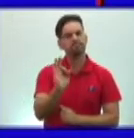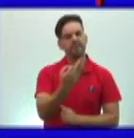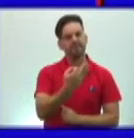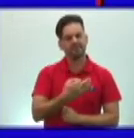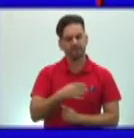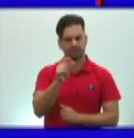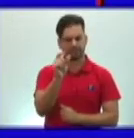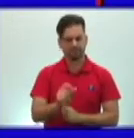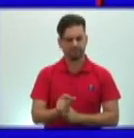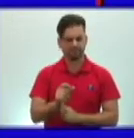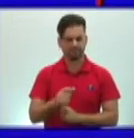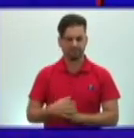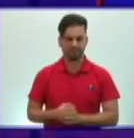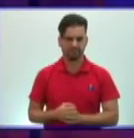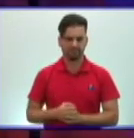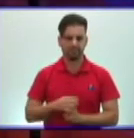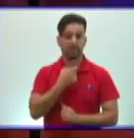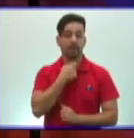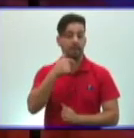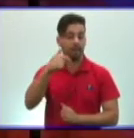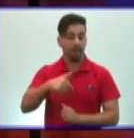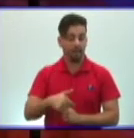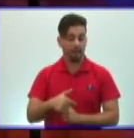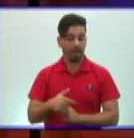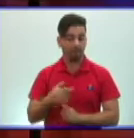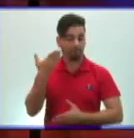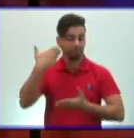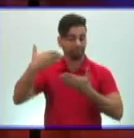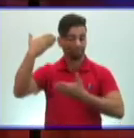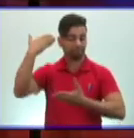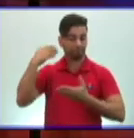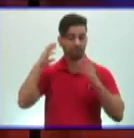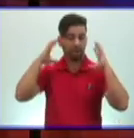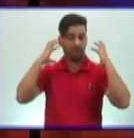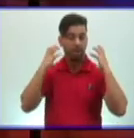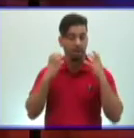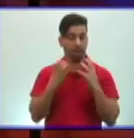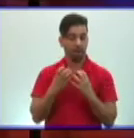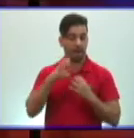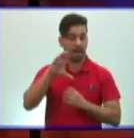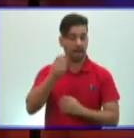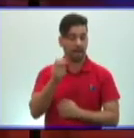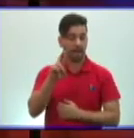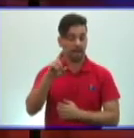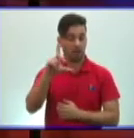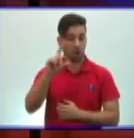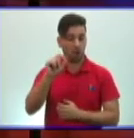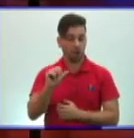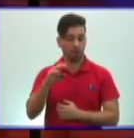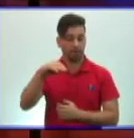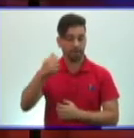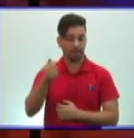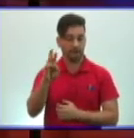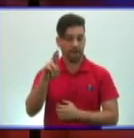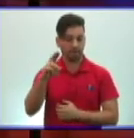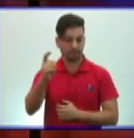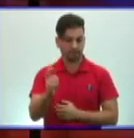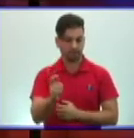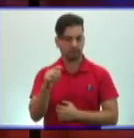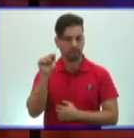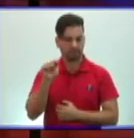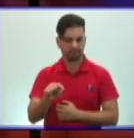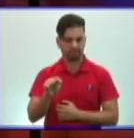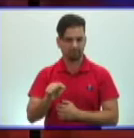humano. Carlos Marx, que es, como ustedes conocen, la expresión más elevada del materialismo consecuente,